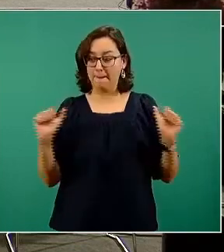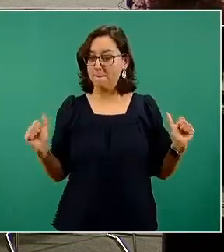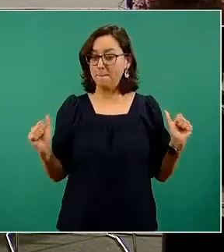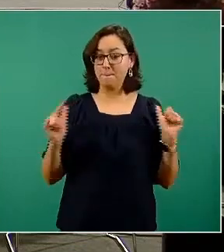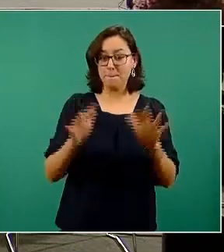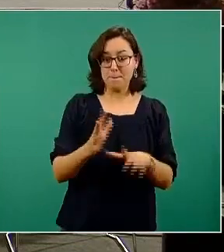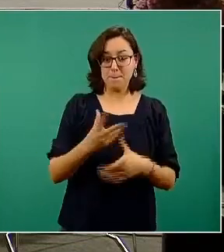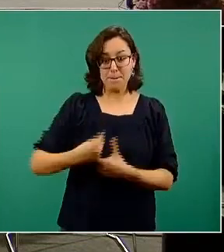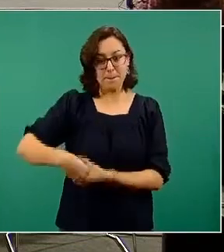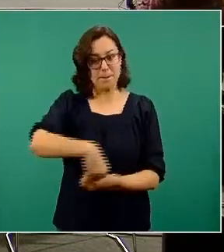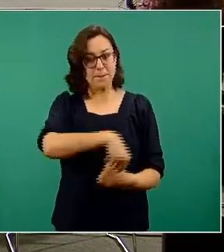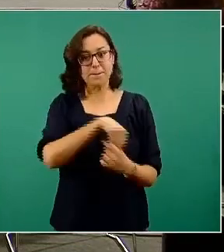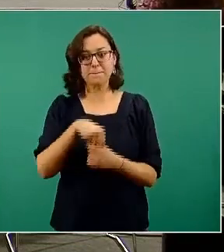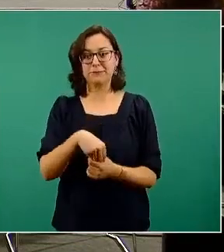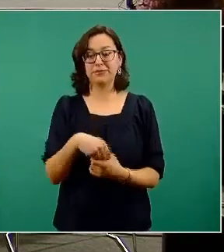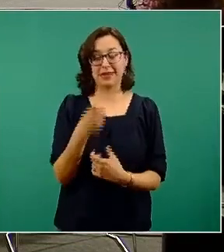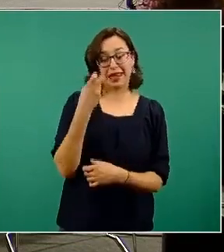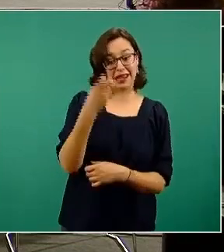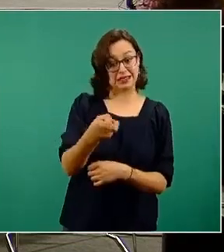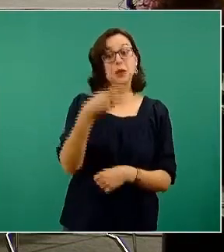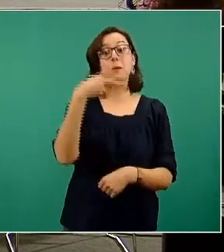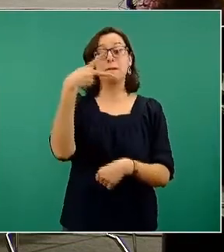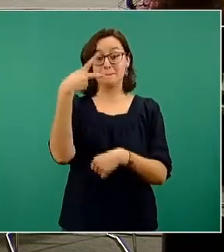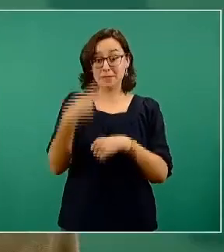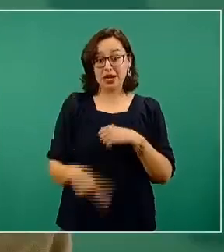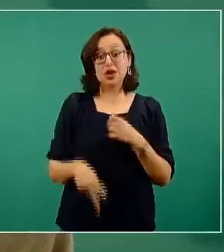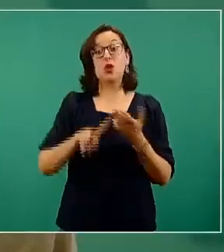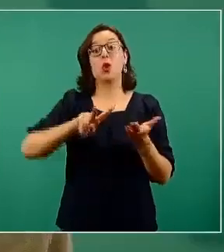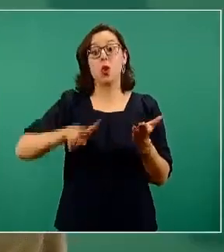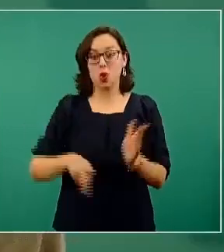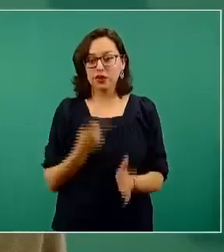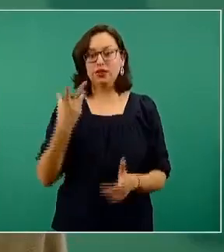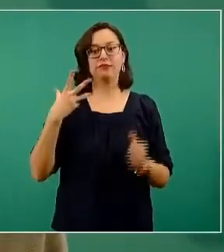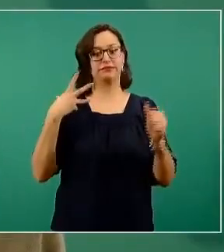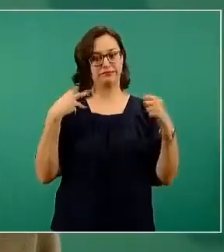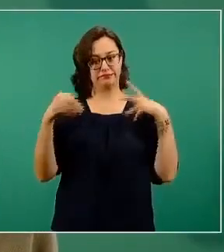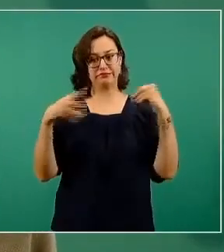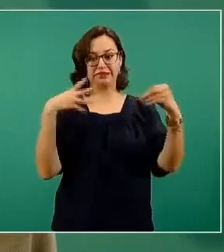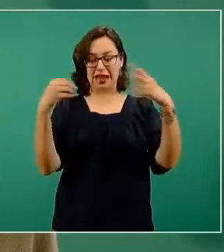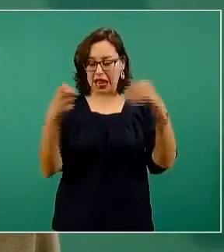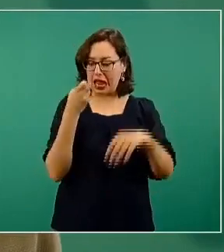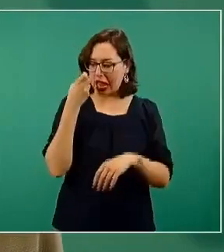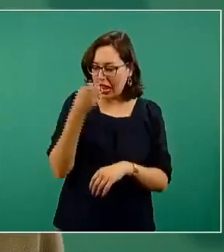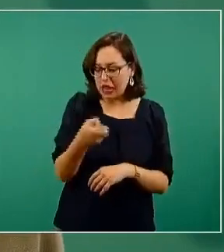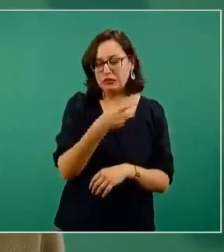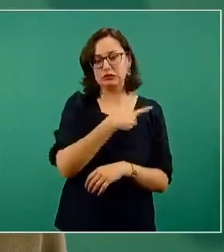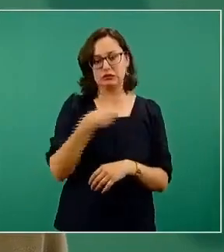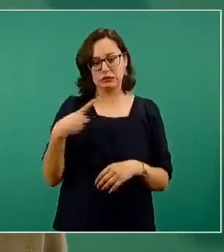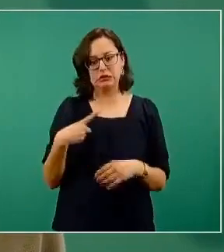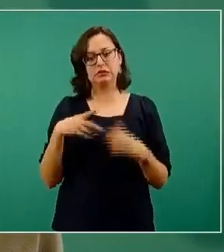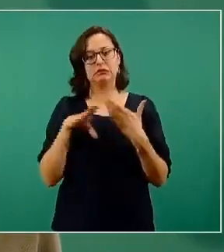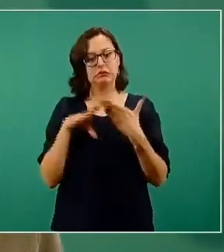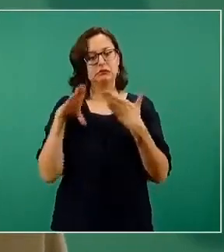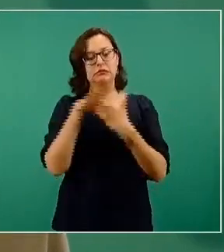que hay de empezar brotes importantes a nivel comunitario. Entonces,